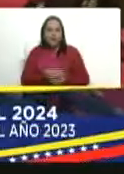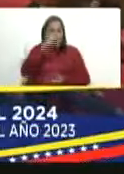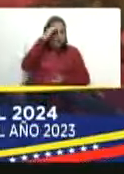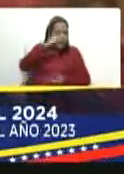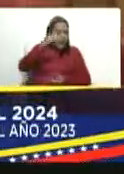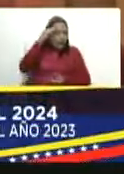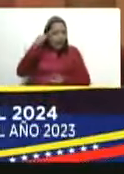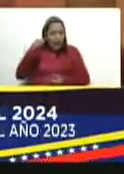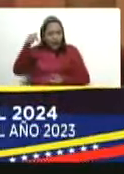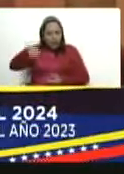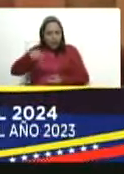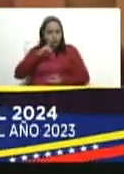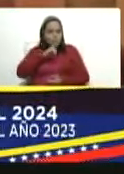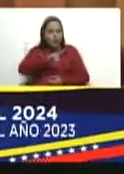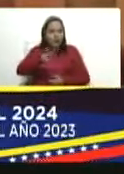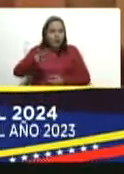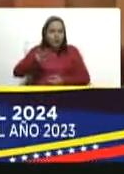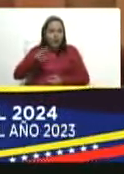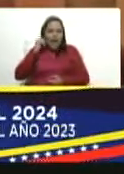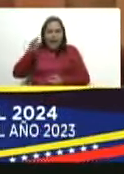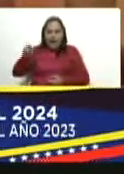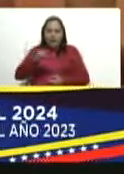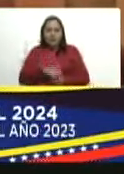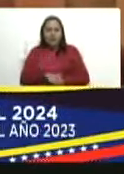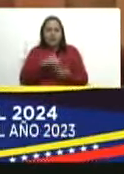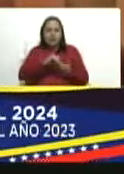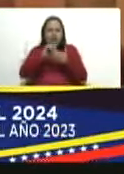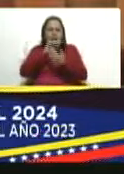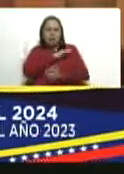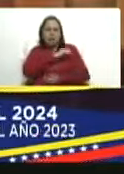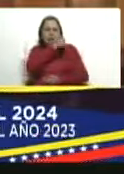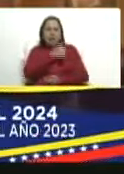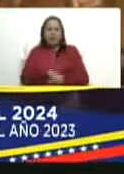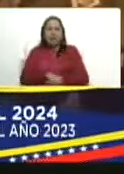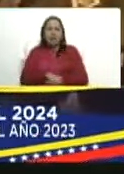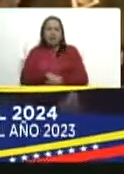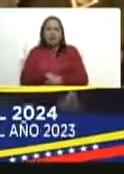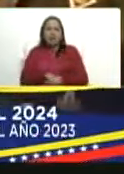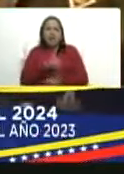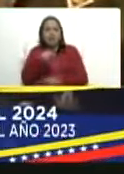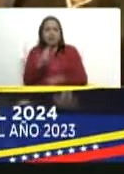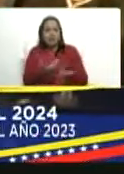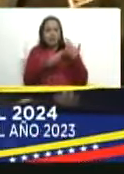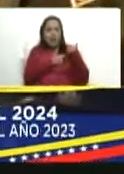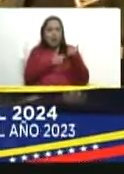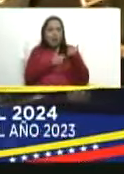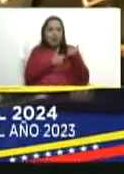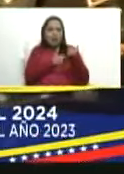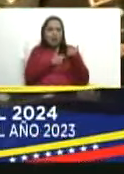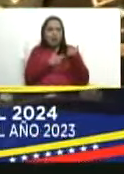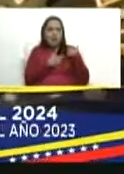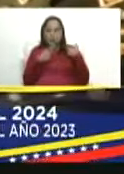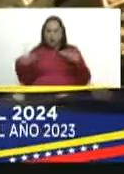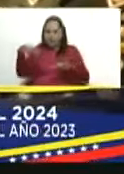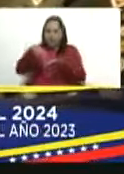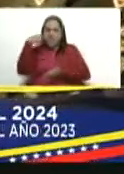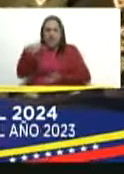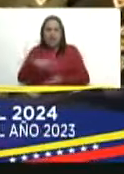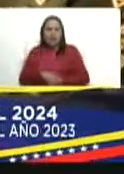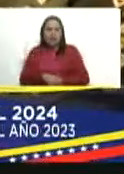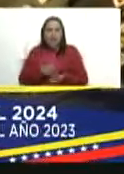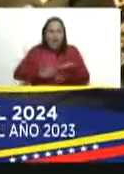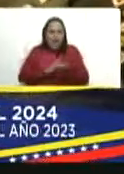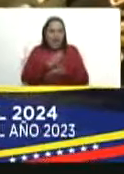nosotros vemos aquí, eran los capitanes, los mayores y los tenientes coroneles, que salieron a decir, leales